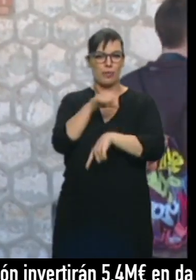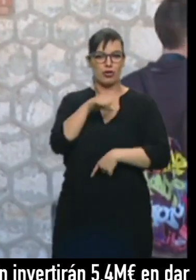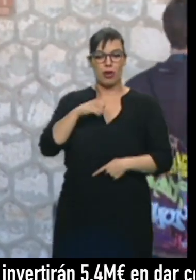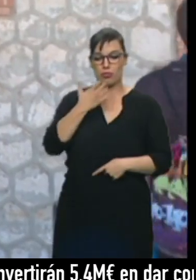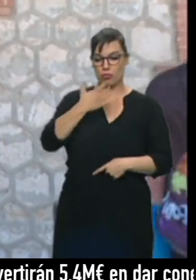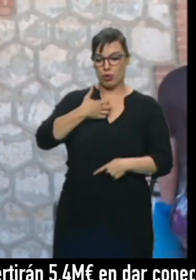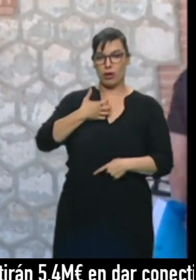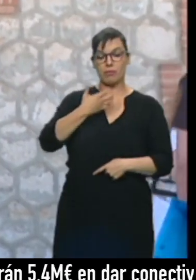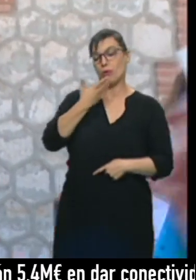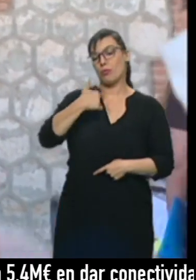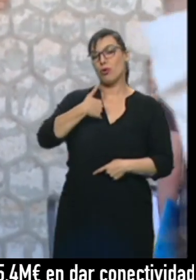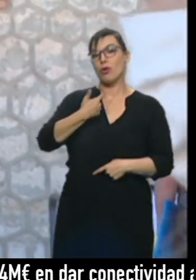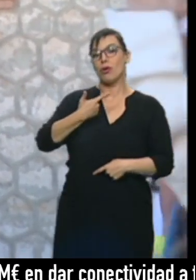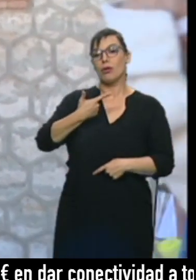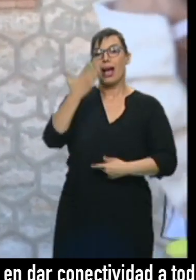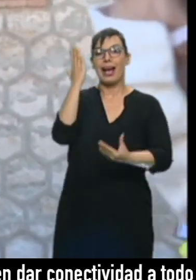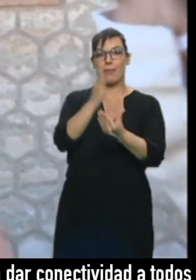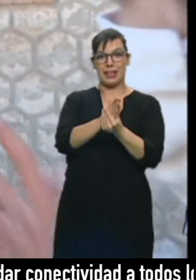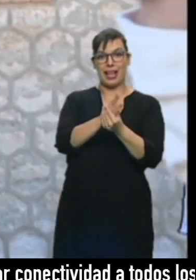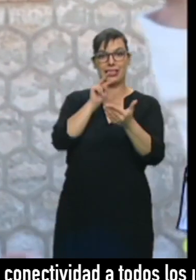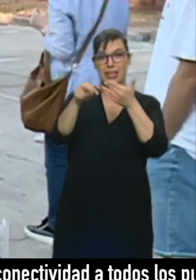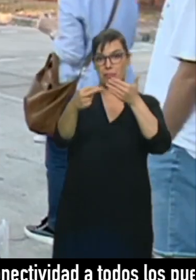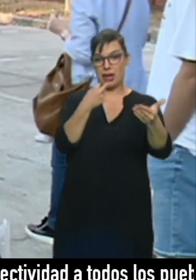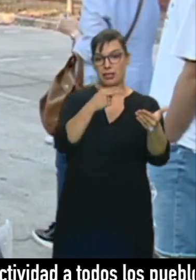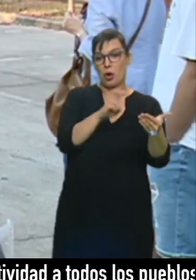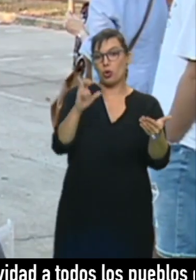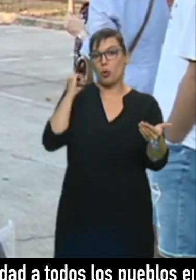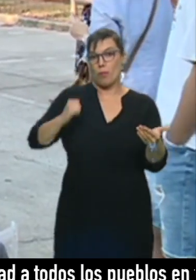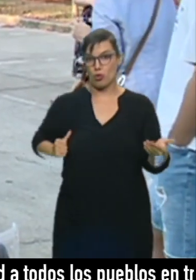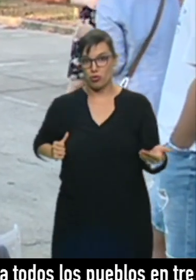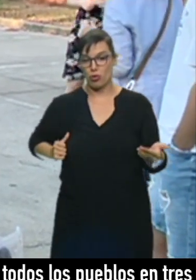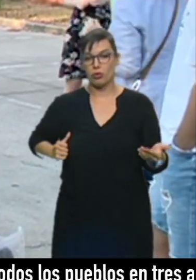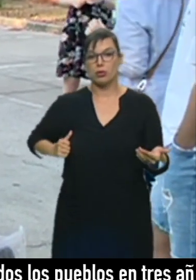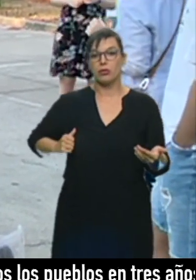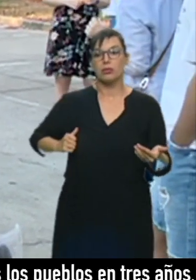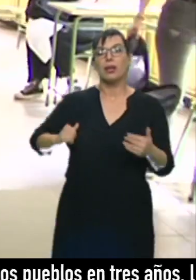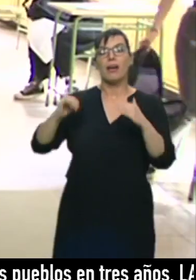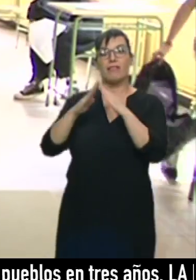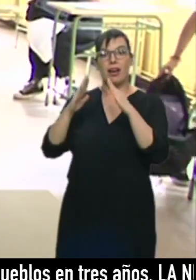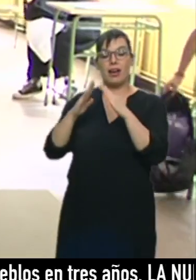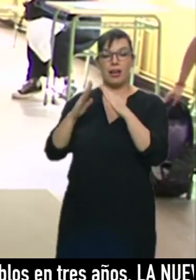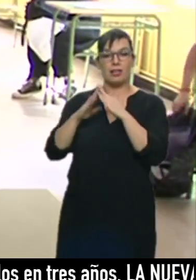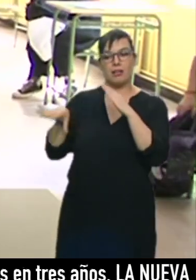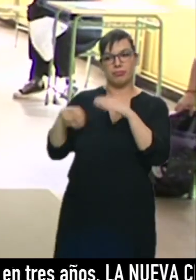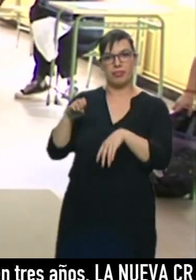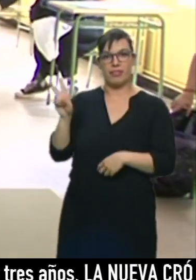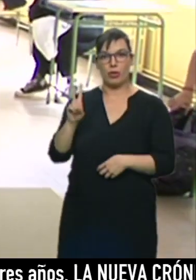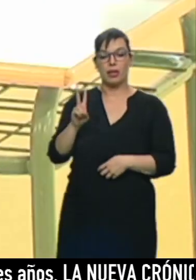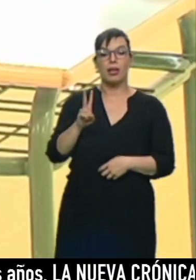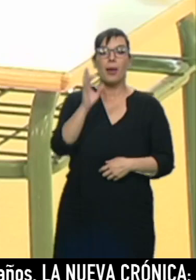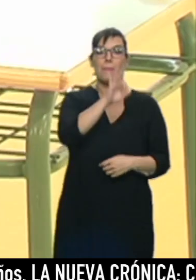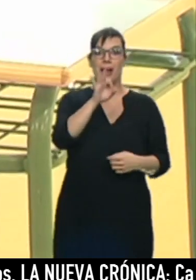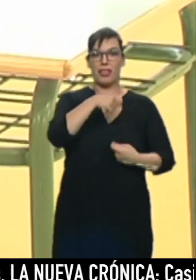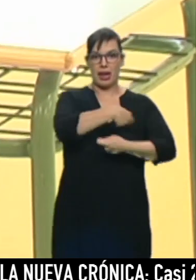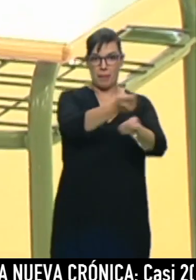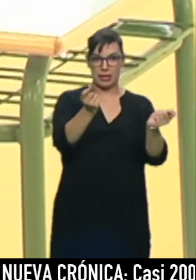una carpeta transparente, que era lo que pedían, y otras personas se venido con un bolso. Las llevaban de casa en Valladolid, las repartían en el aula, en Palencia,